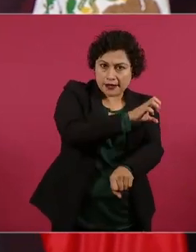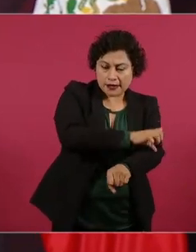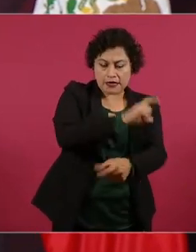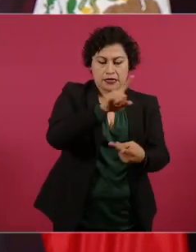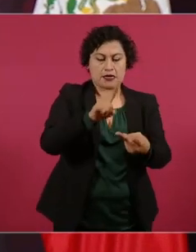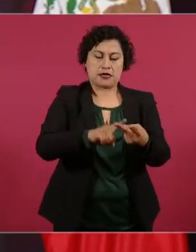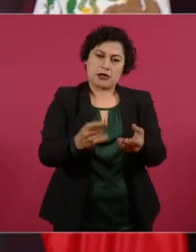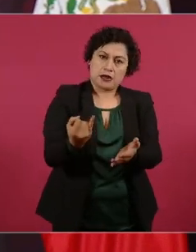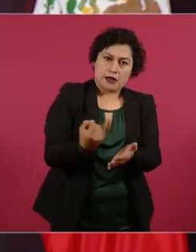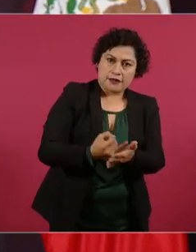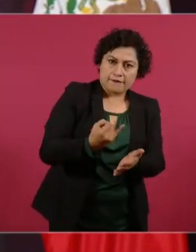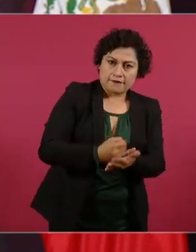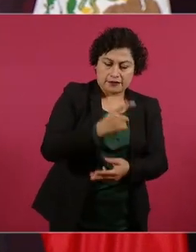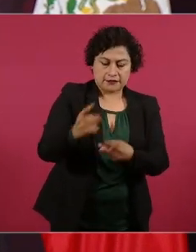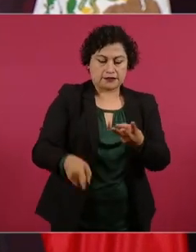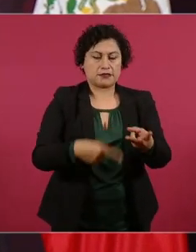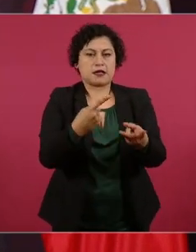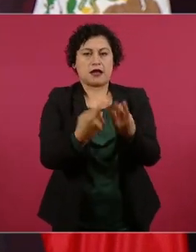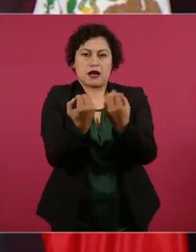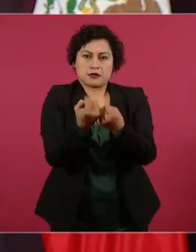social,